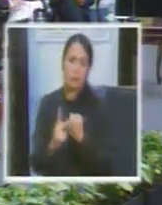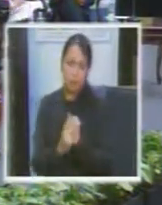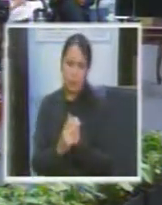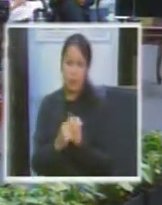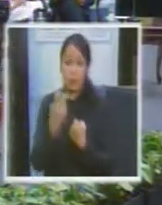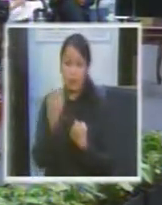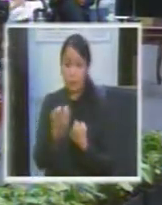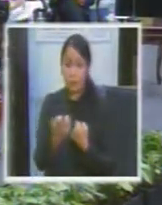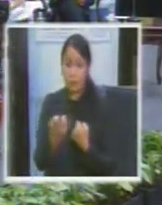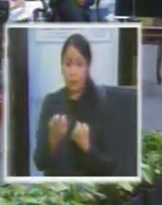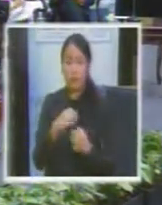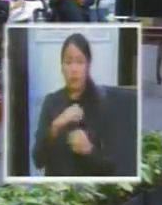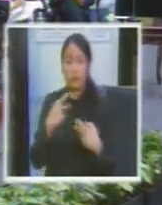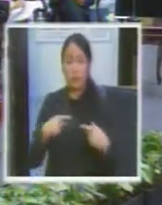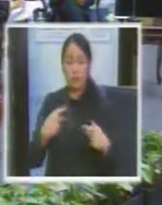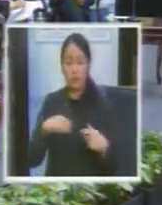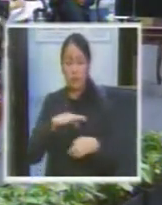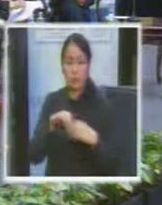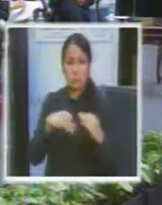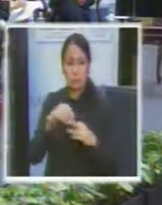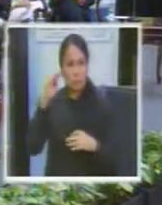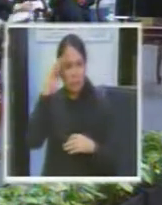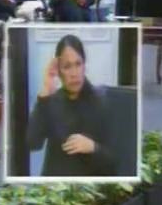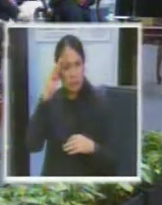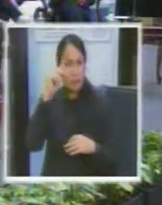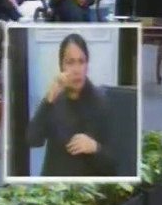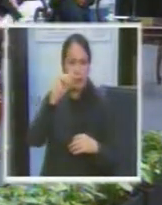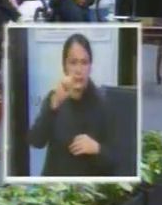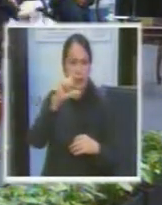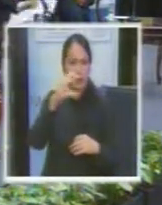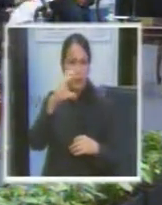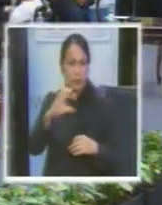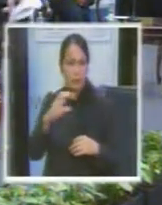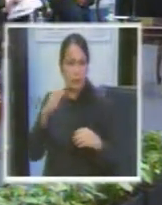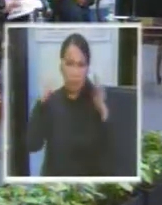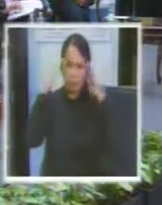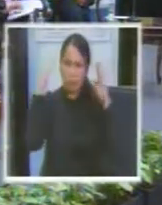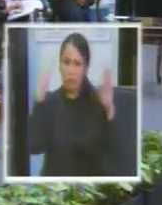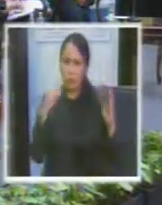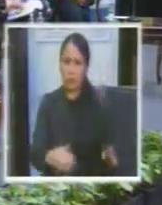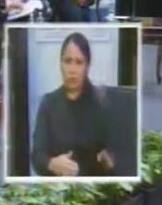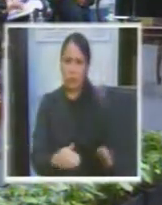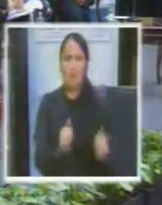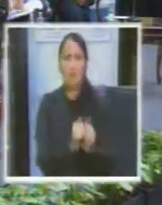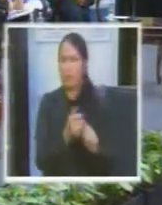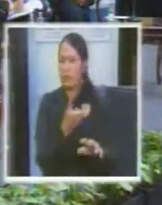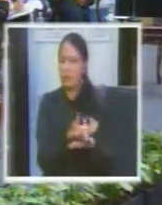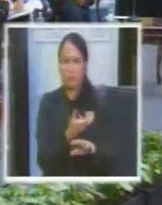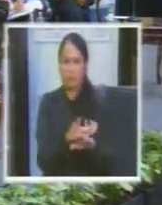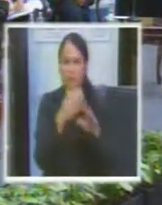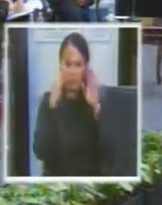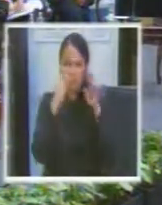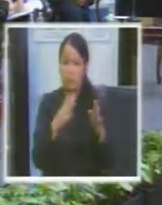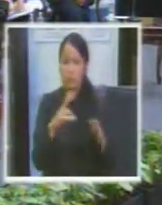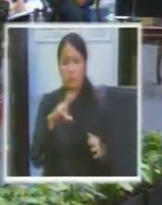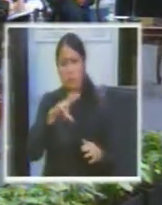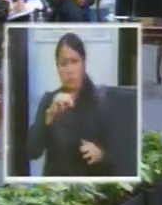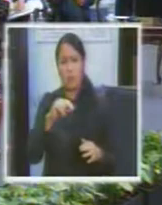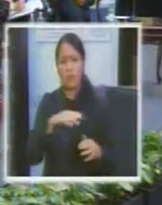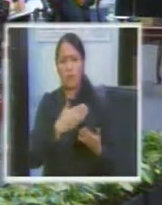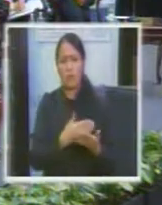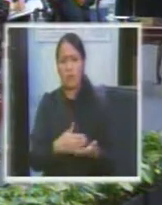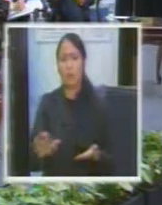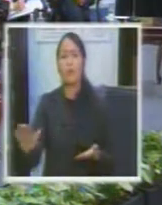todo el mundo tiene el imaginario de que el TLC concentró nuestro comercio con Estados Unidos. Lejos de eso,